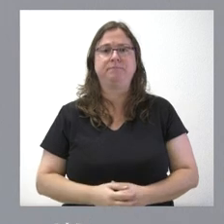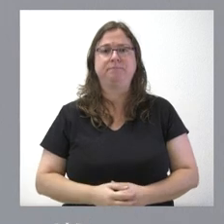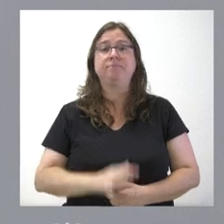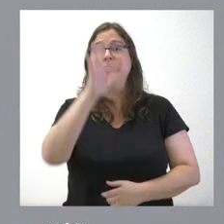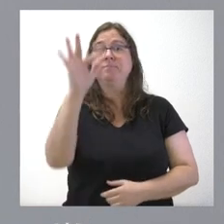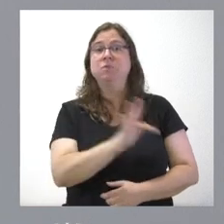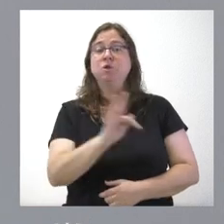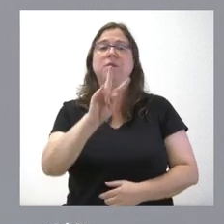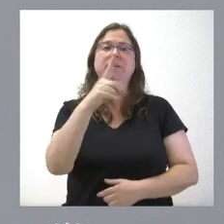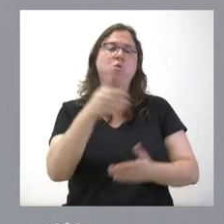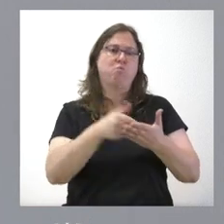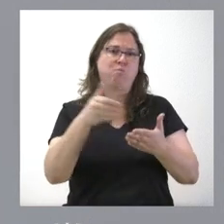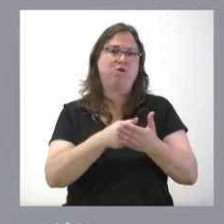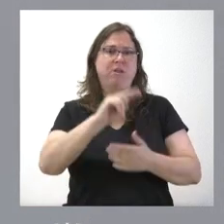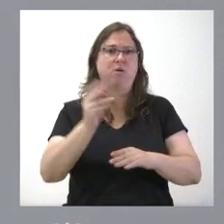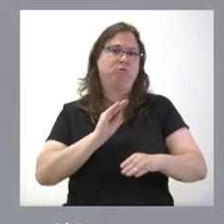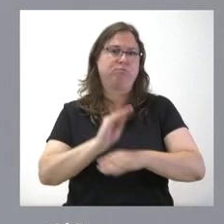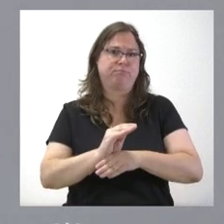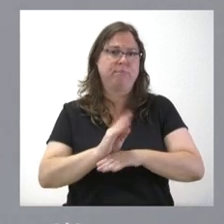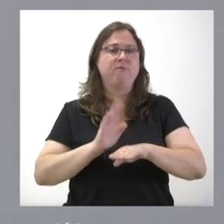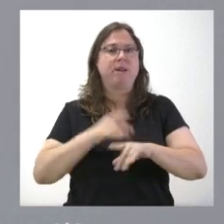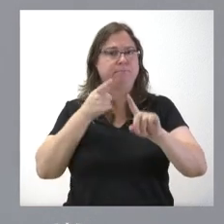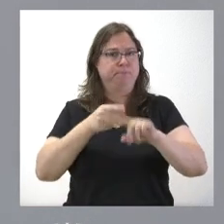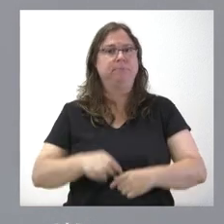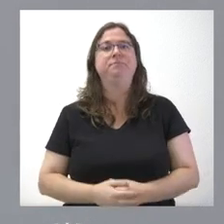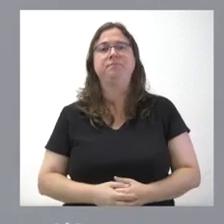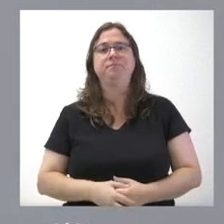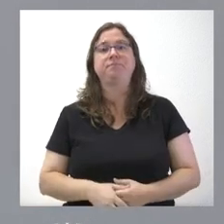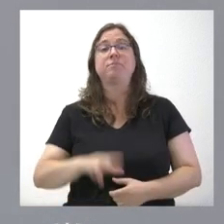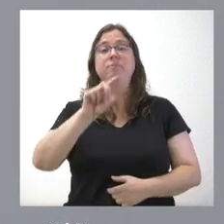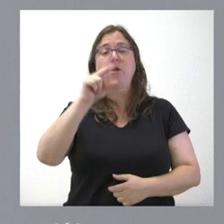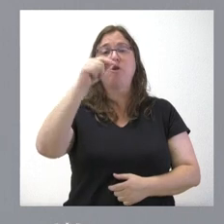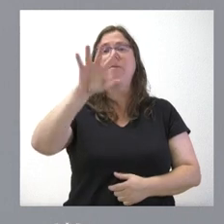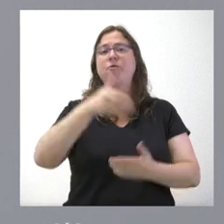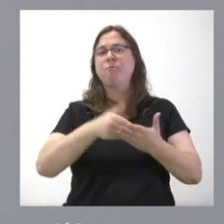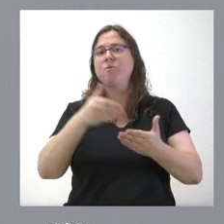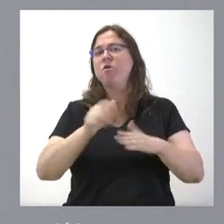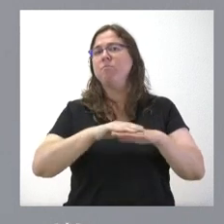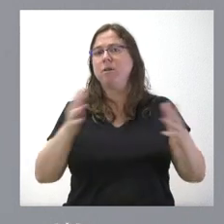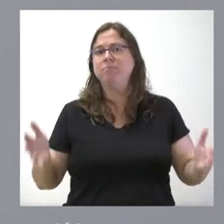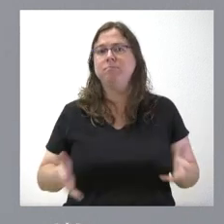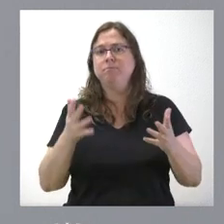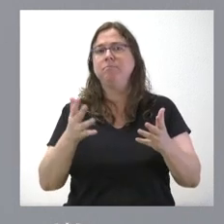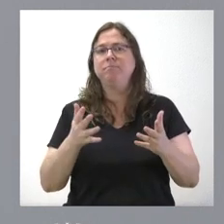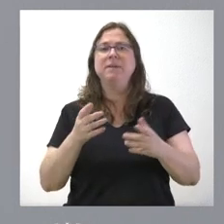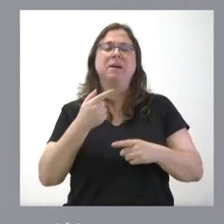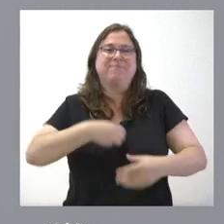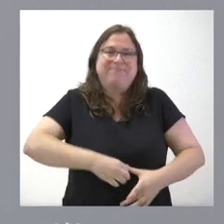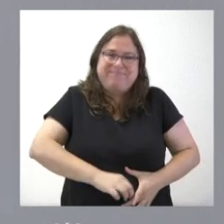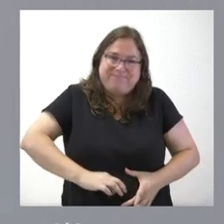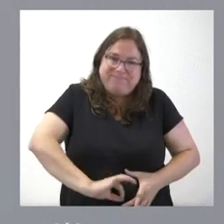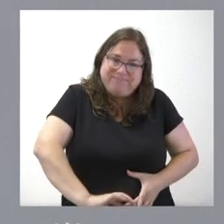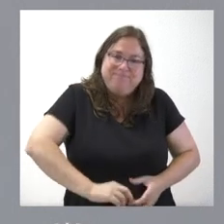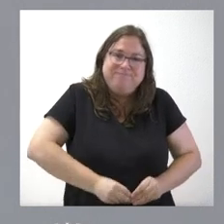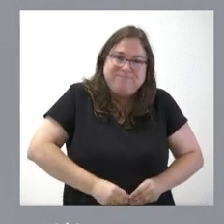total 21 millones de euros de inversión para esta finalidad 12,5 millones para el suministro de endoprótesis digestivas